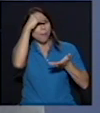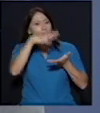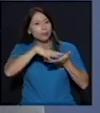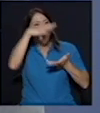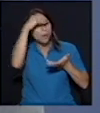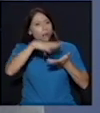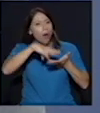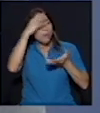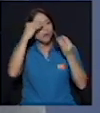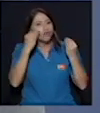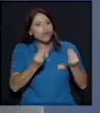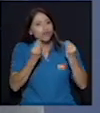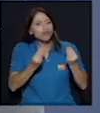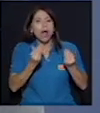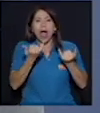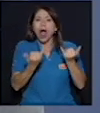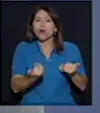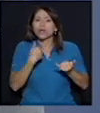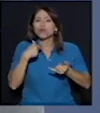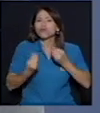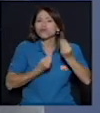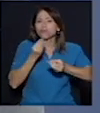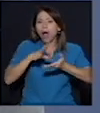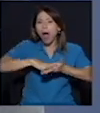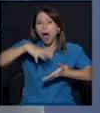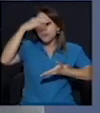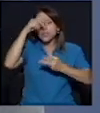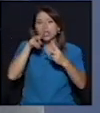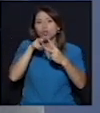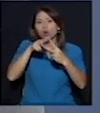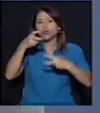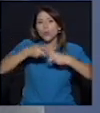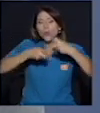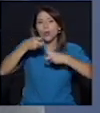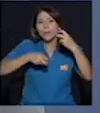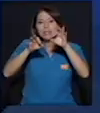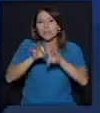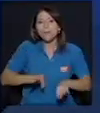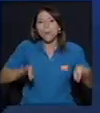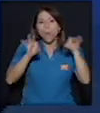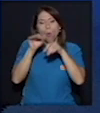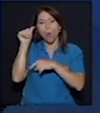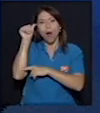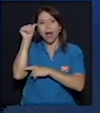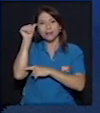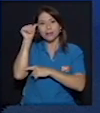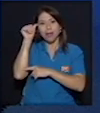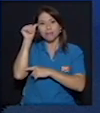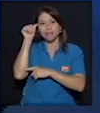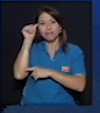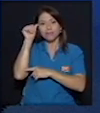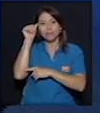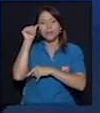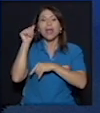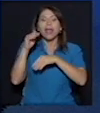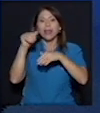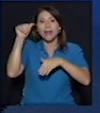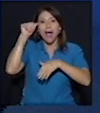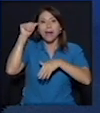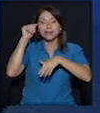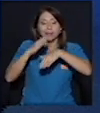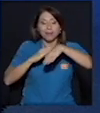esta ocasión voy a aprender sobre dos problemas importantes en Asia, en un extremo de Asia, en el